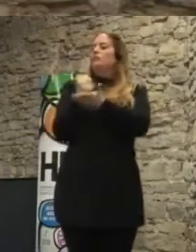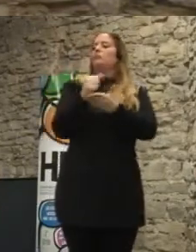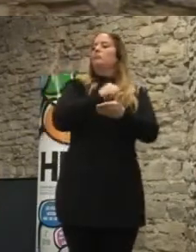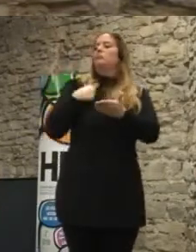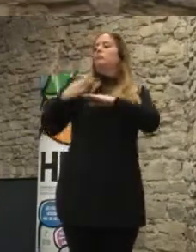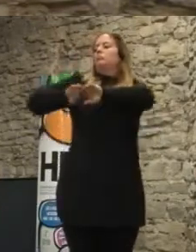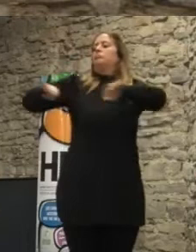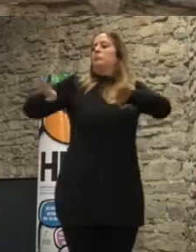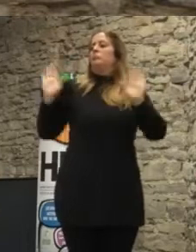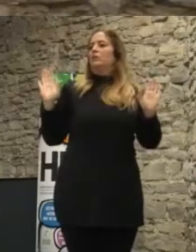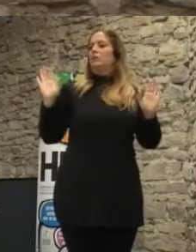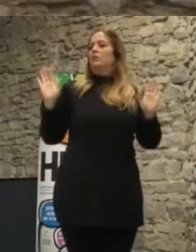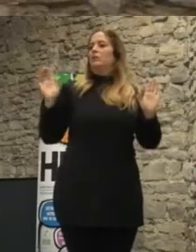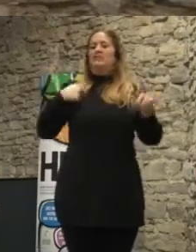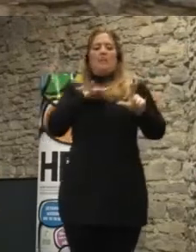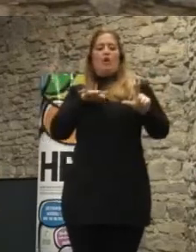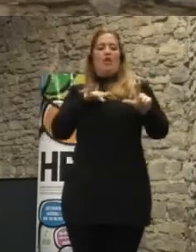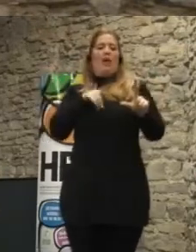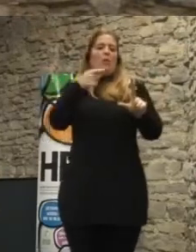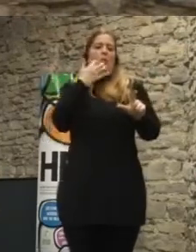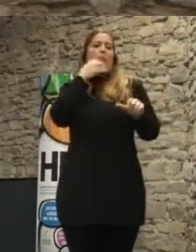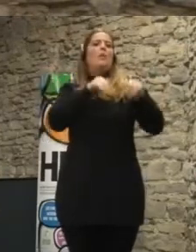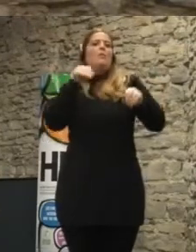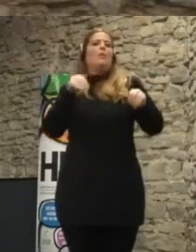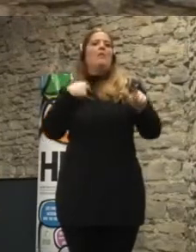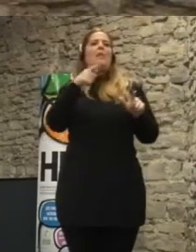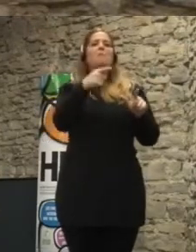con una democracia Facebook, me gusta o no me gusta, ¿no? Ya,